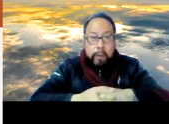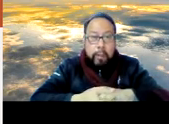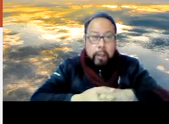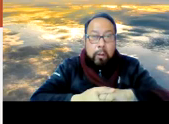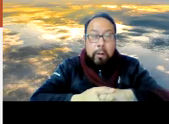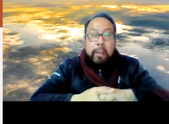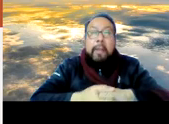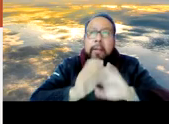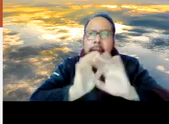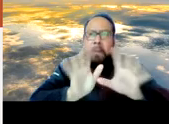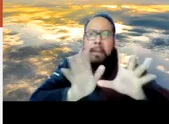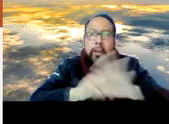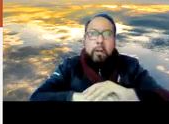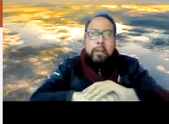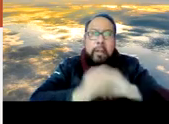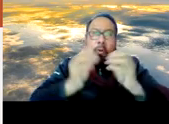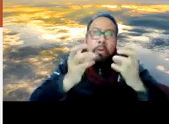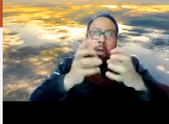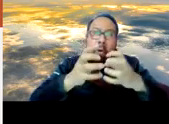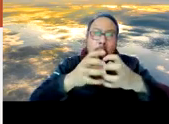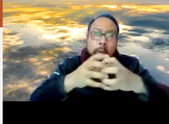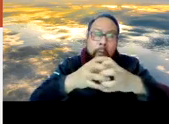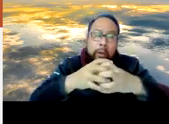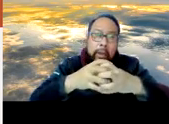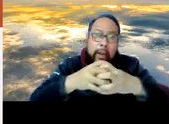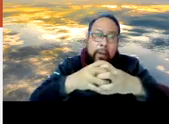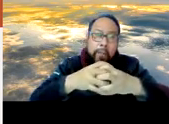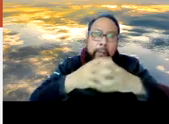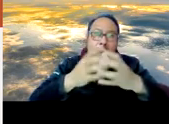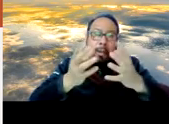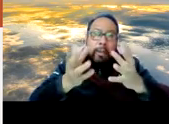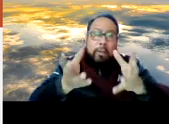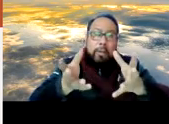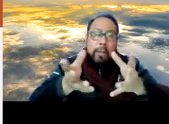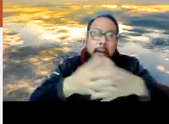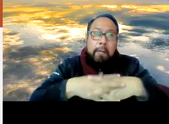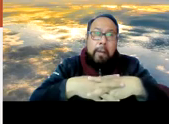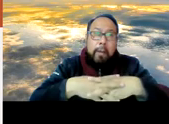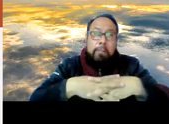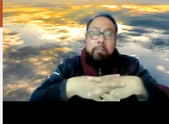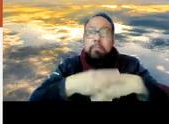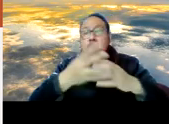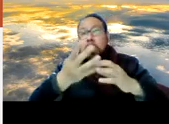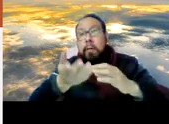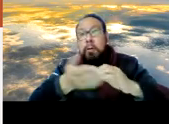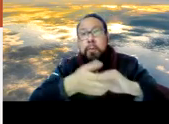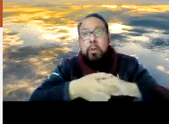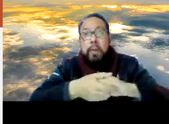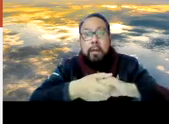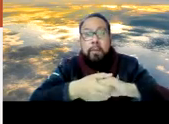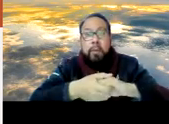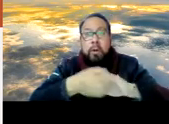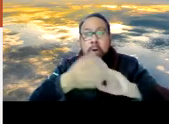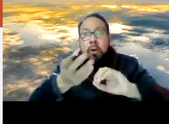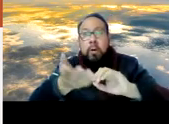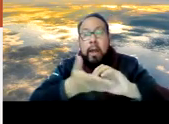blogs, ¿no? Donde también ya dejó de ser un círculo muy cerrado y entonces ya lo abren un poquito